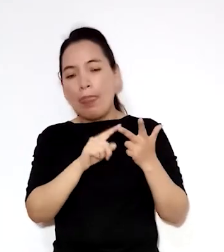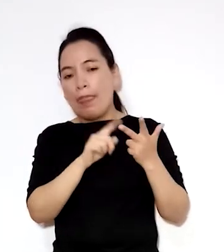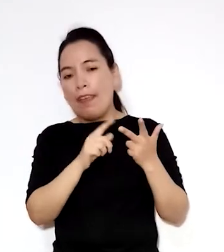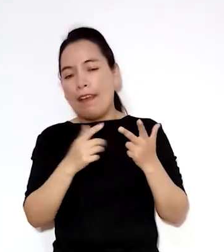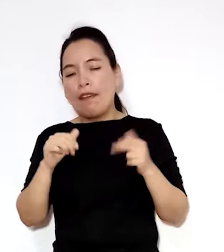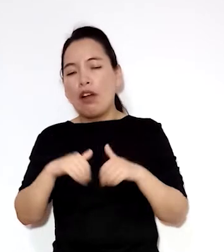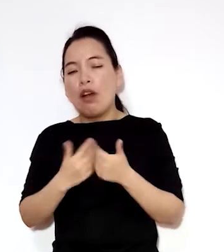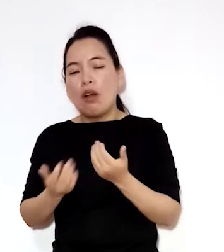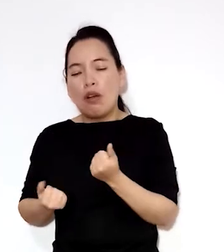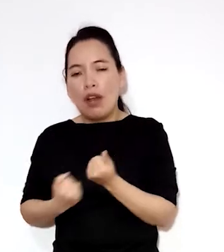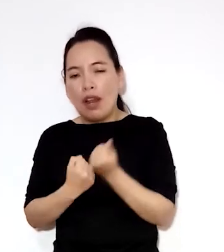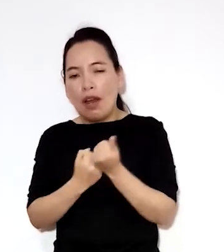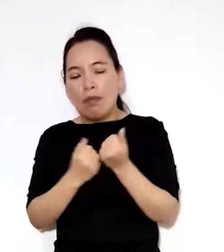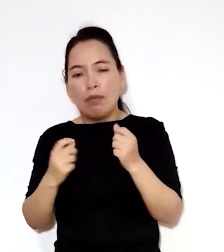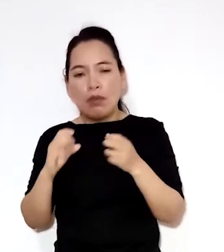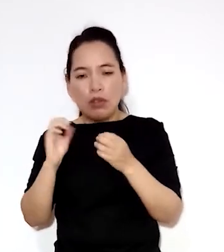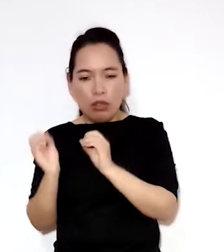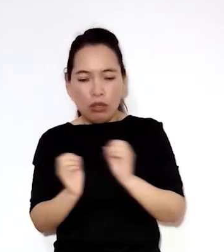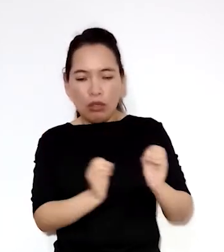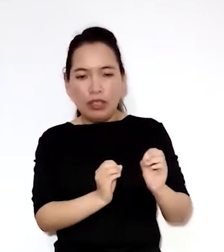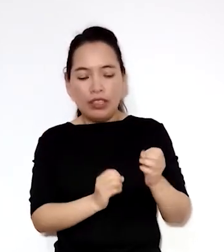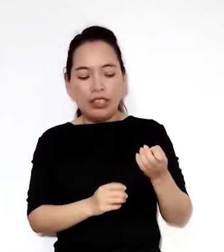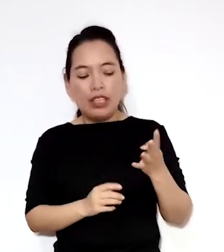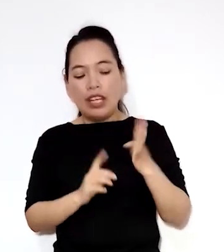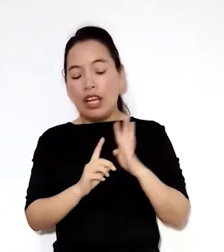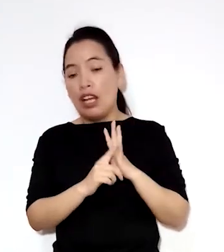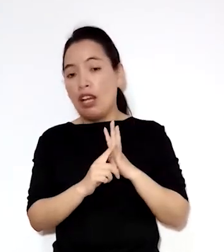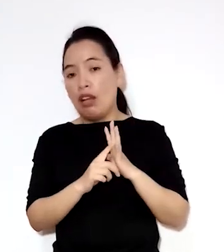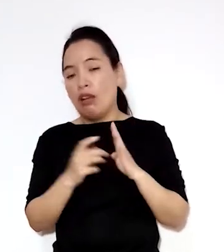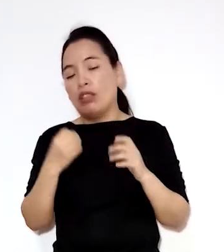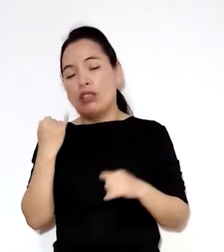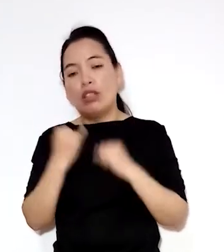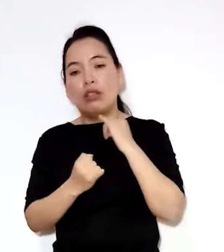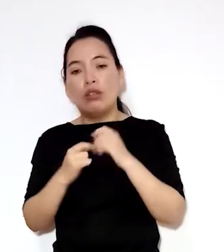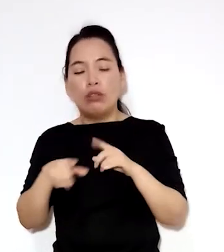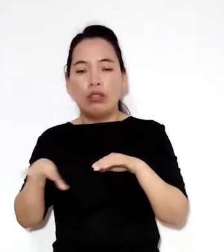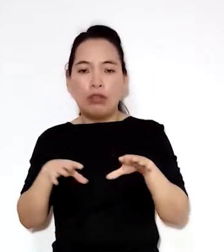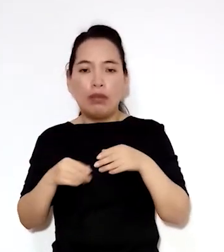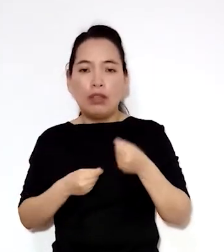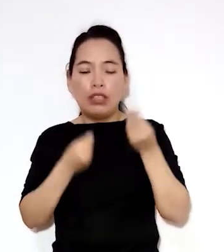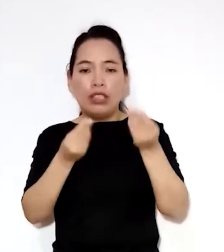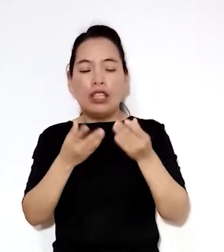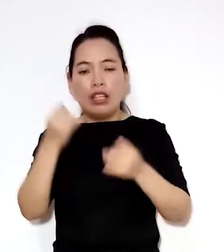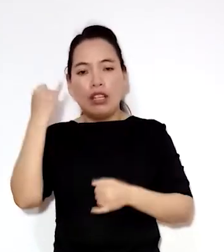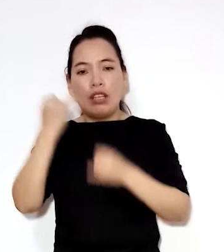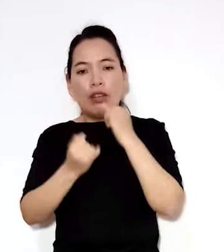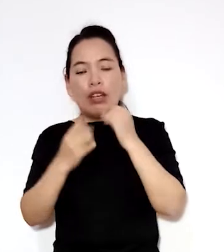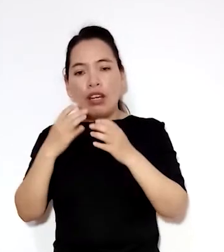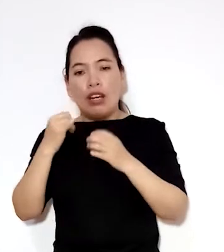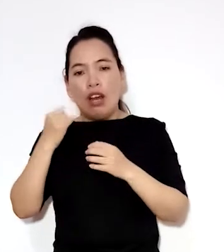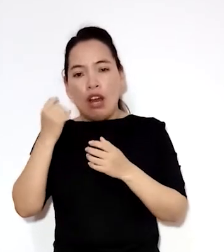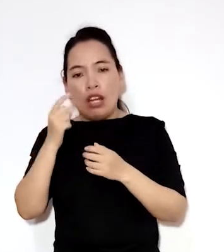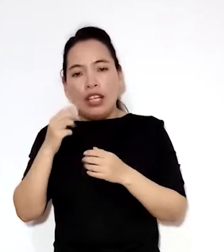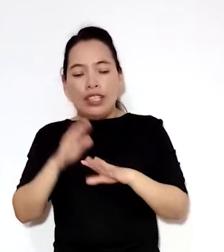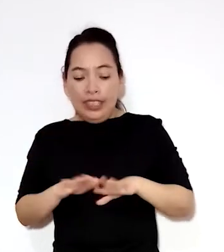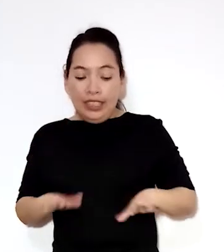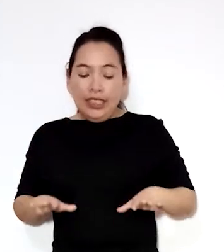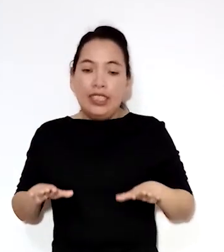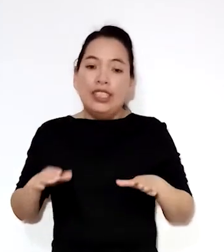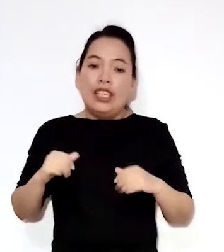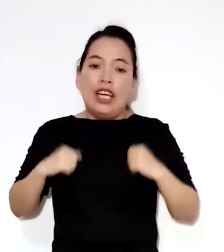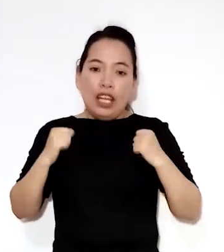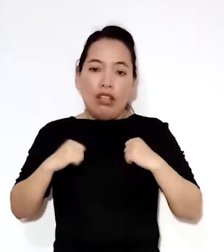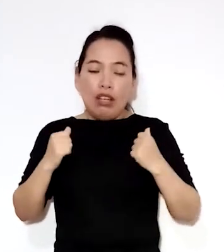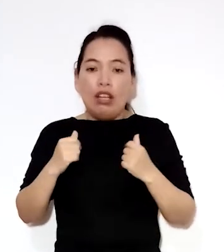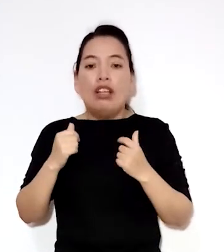los apoyos y su organización, y el último que hemos realizado y que será motivo de la próxima jornada es niñas y